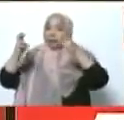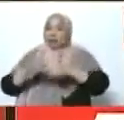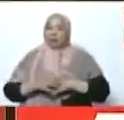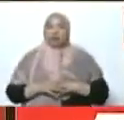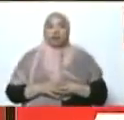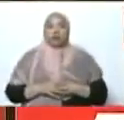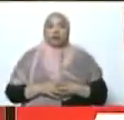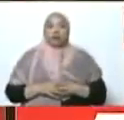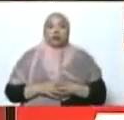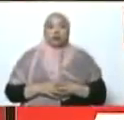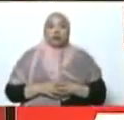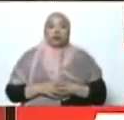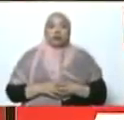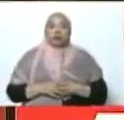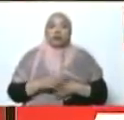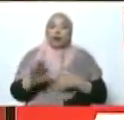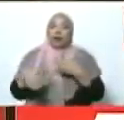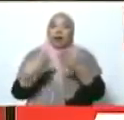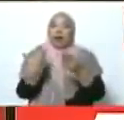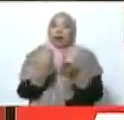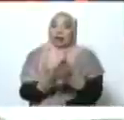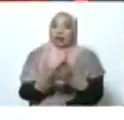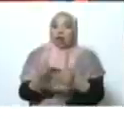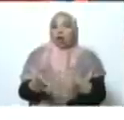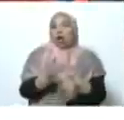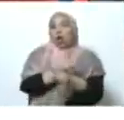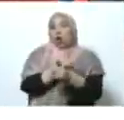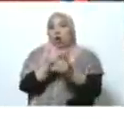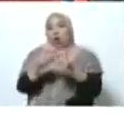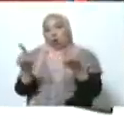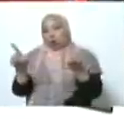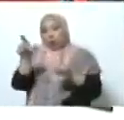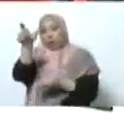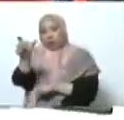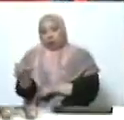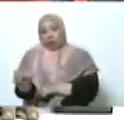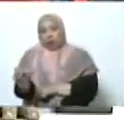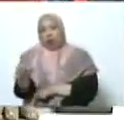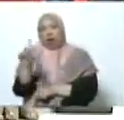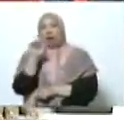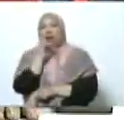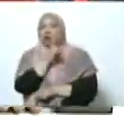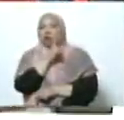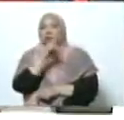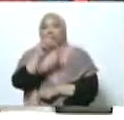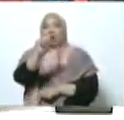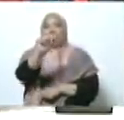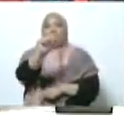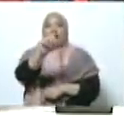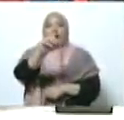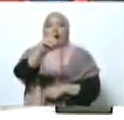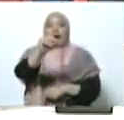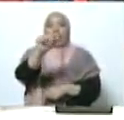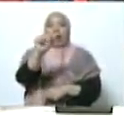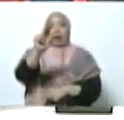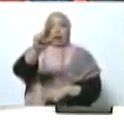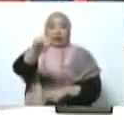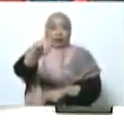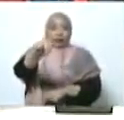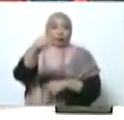Estaba allí hasta hace poco el compañero Adán Chávez. En comunas y movimientos sociales,